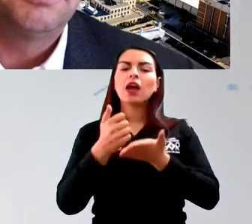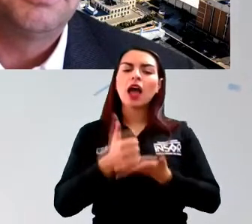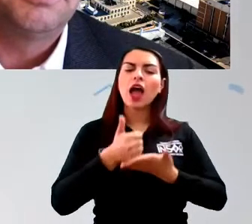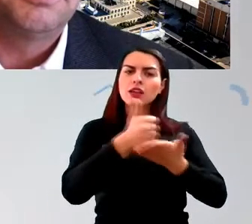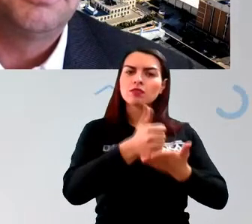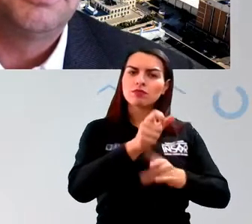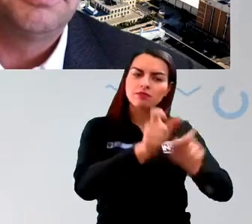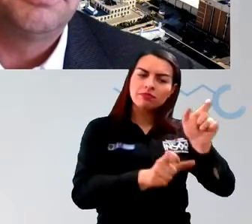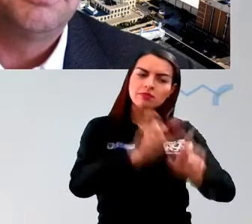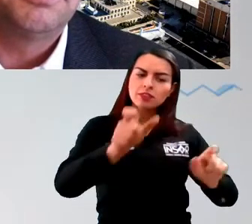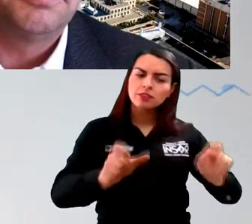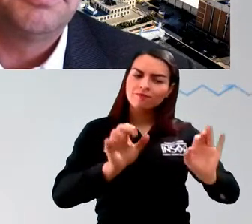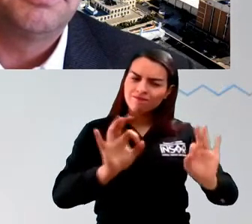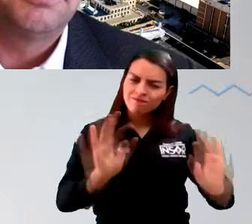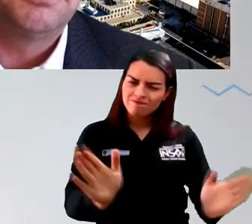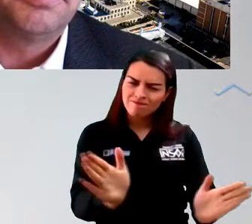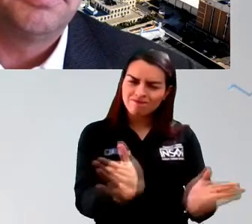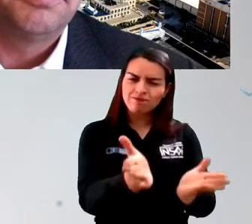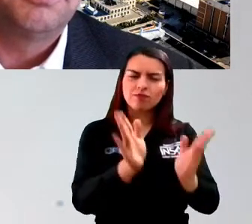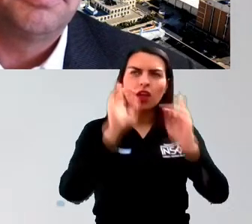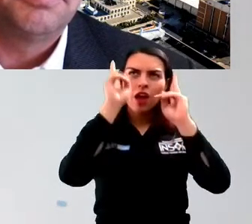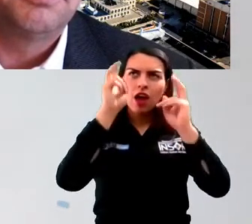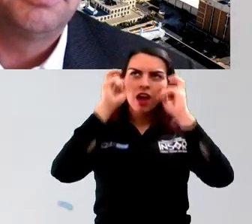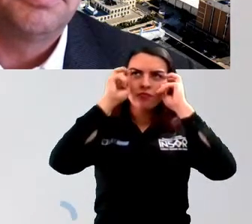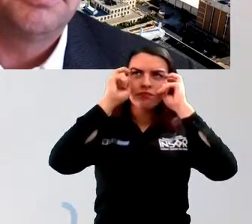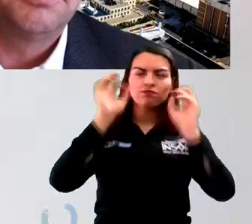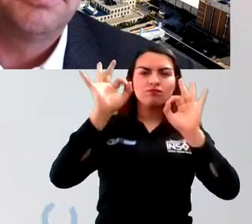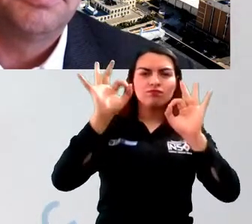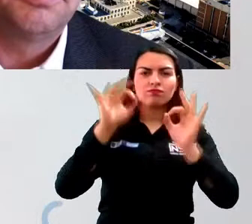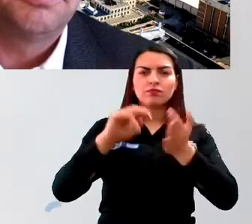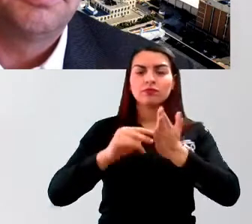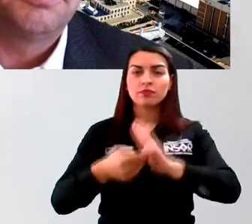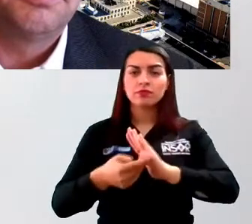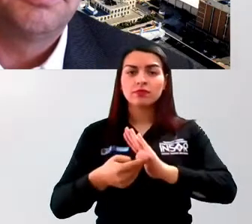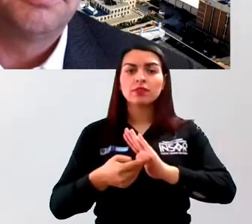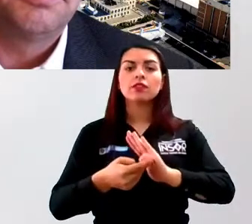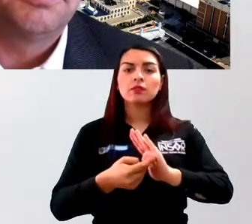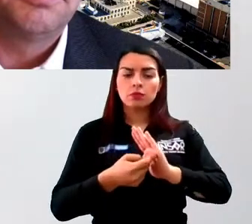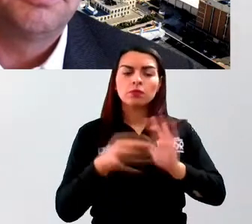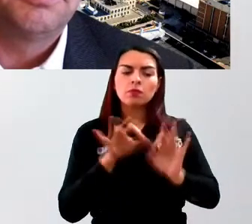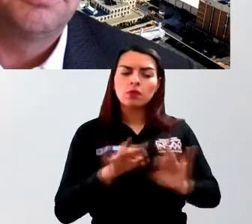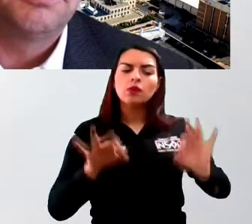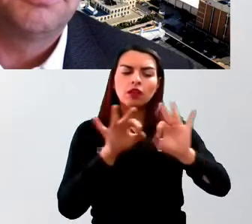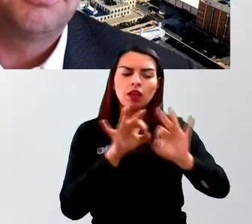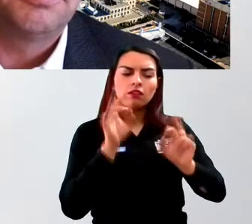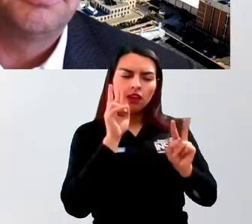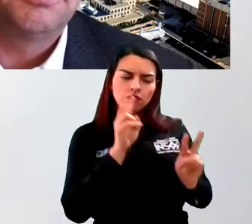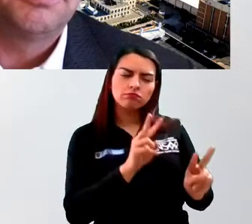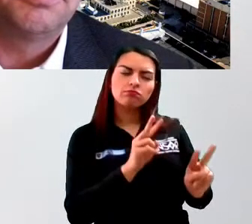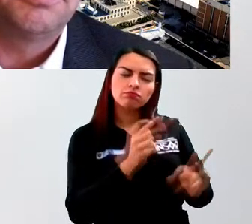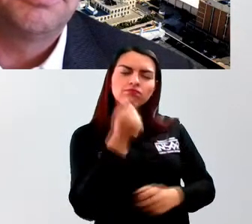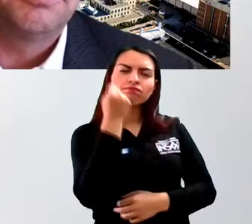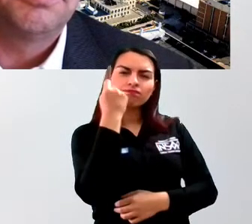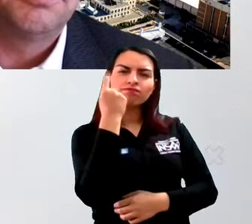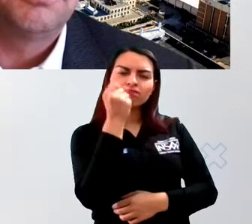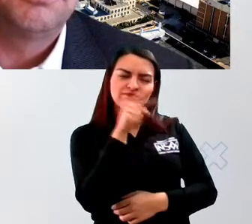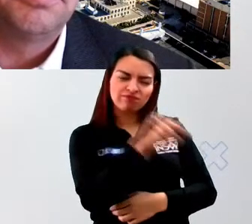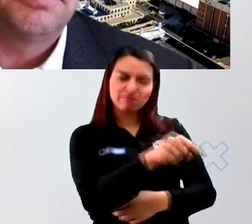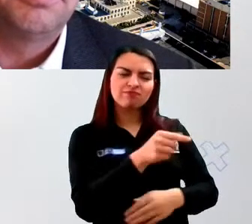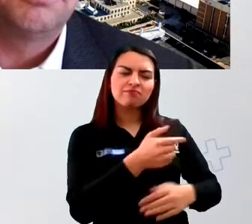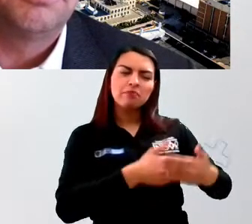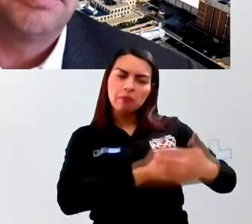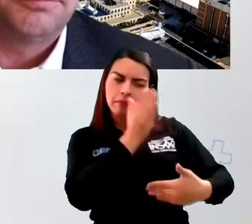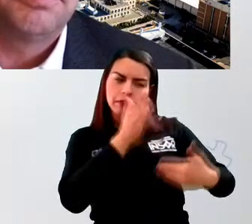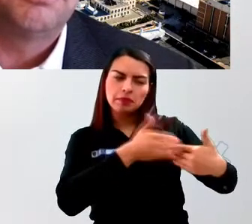conocimiento, porque conocemos mejor su punto de partida, porque conocemos mejor sus expectativas,